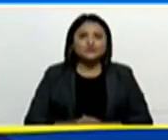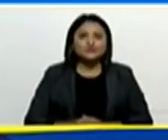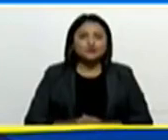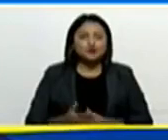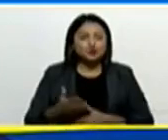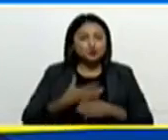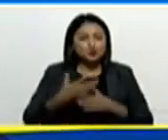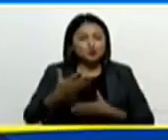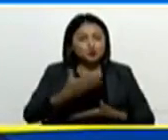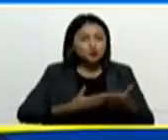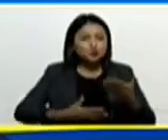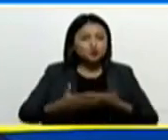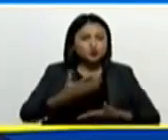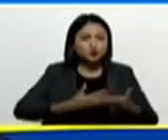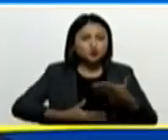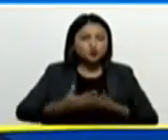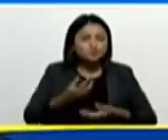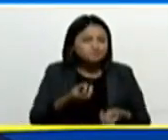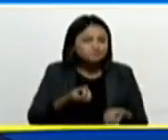compartir con ustedes